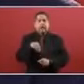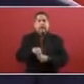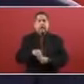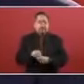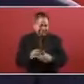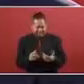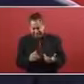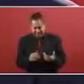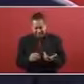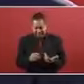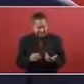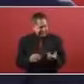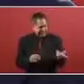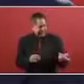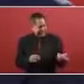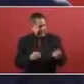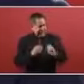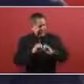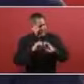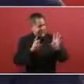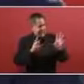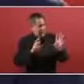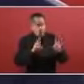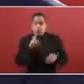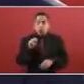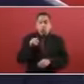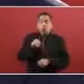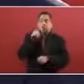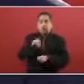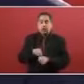secreto la investigación sobre